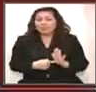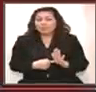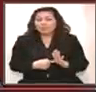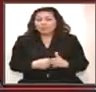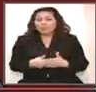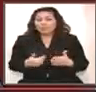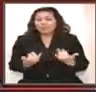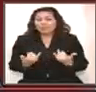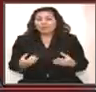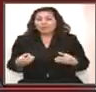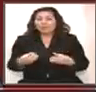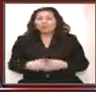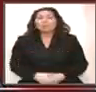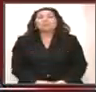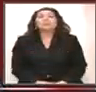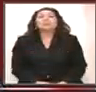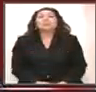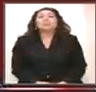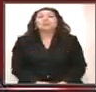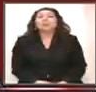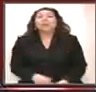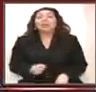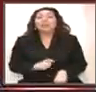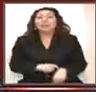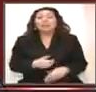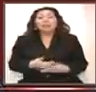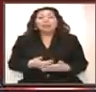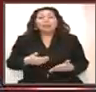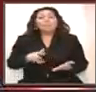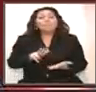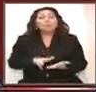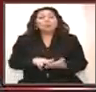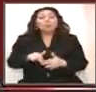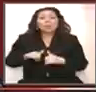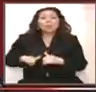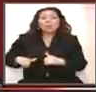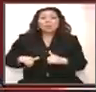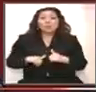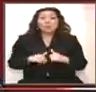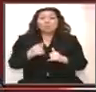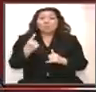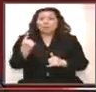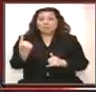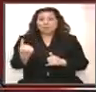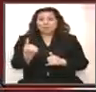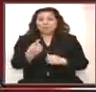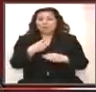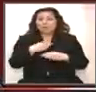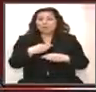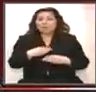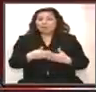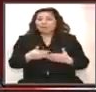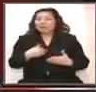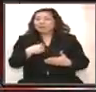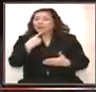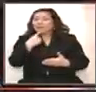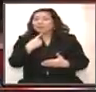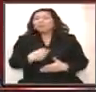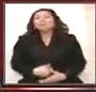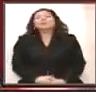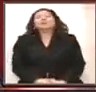ante el seno de esta comisión han sido en su momento aprobadas por unanimidad por cada uno de los miembros antes